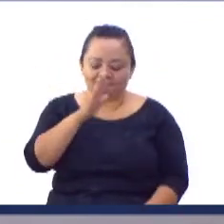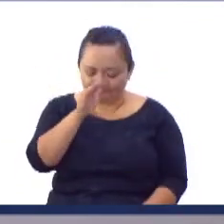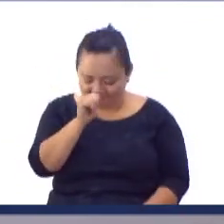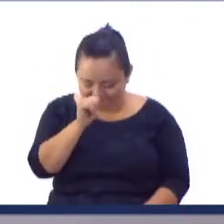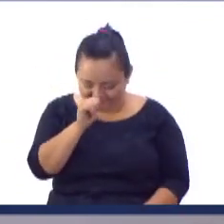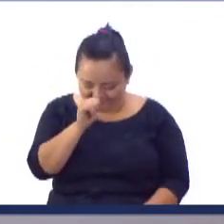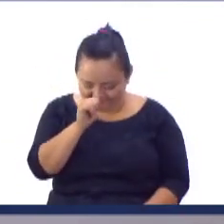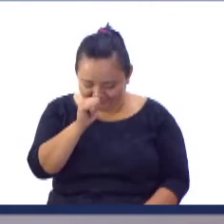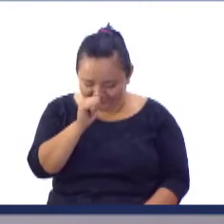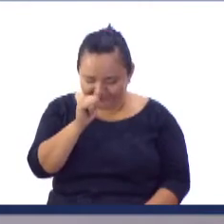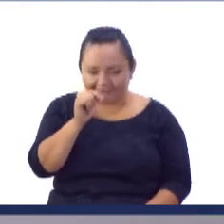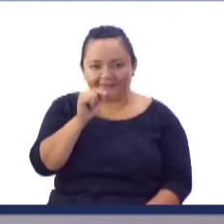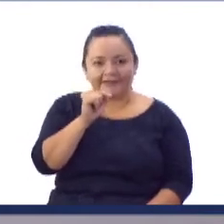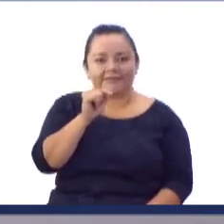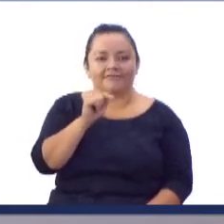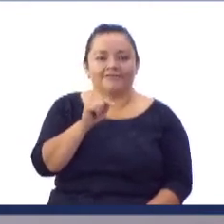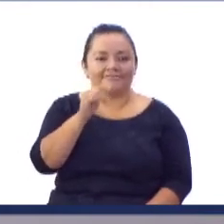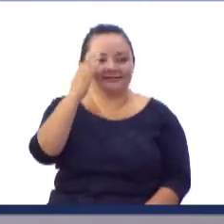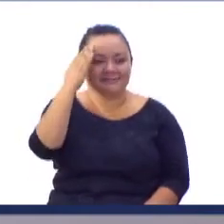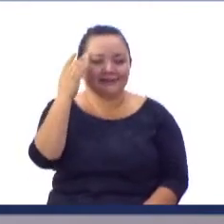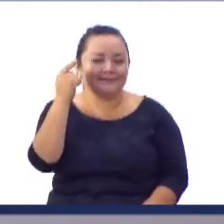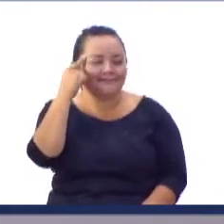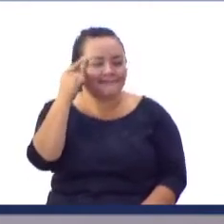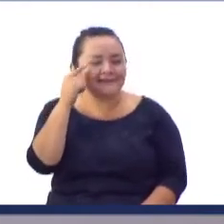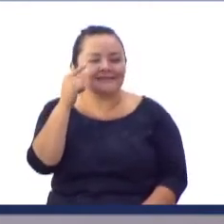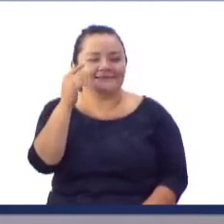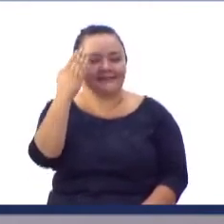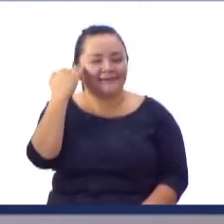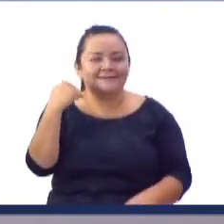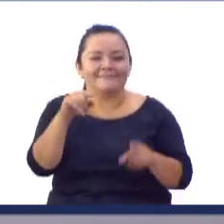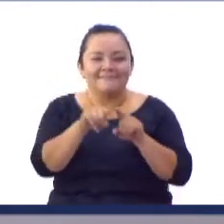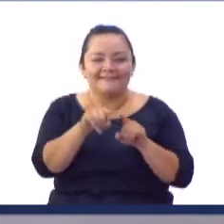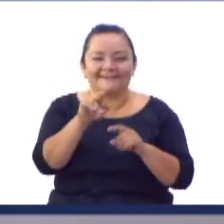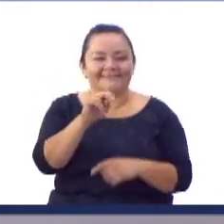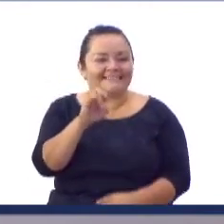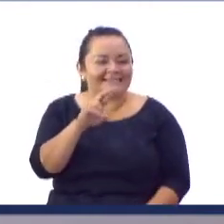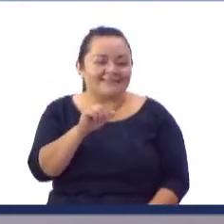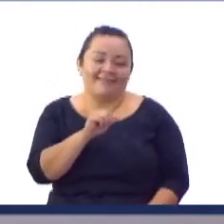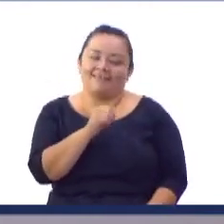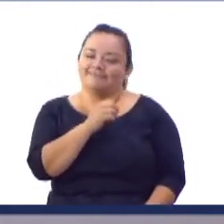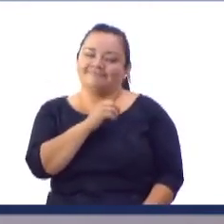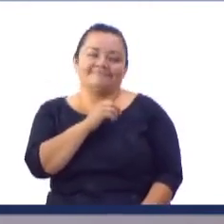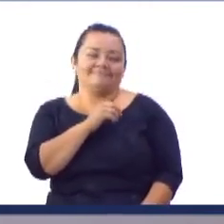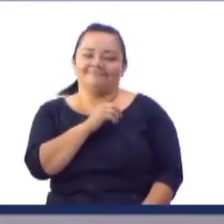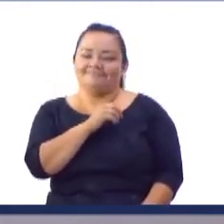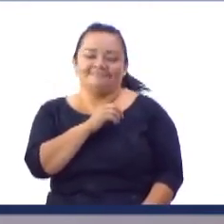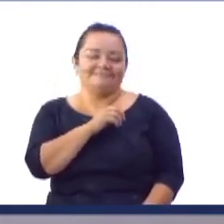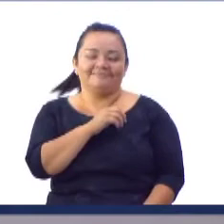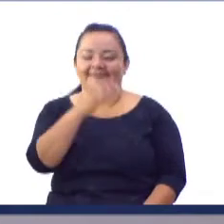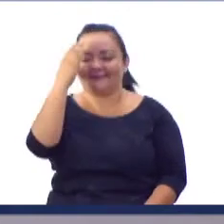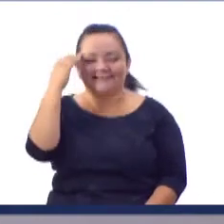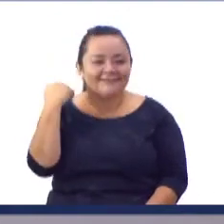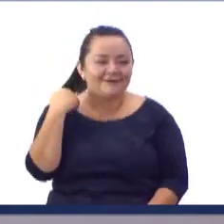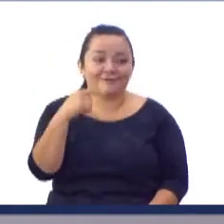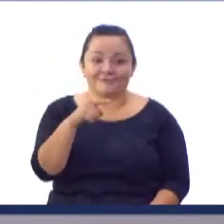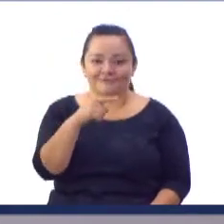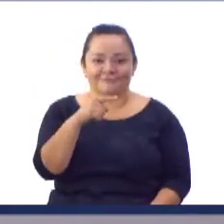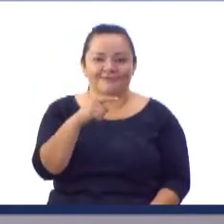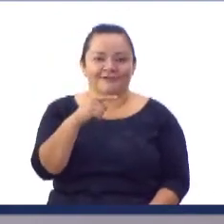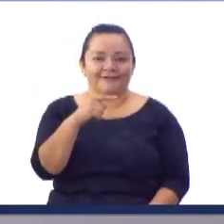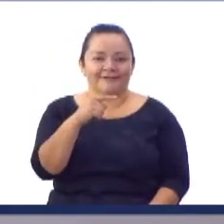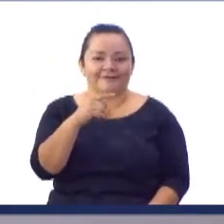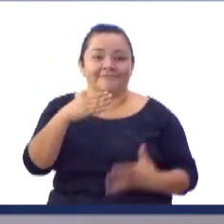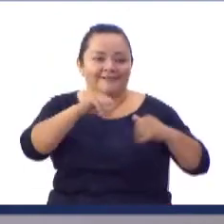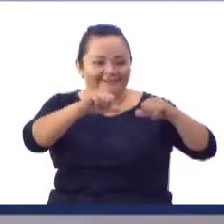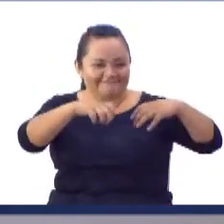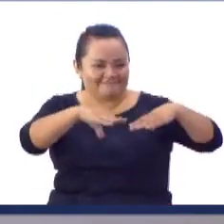hermano y usted qué piensa él emana mira yo 4 voy a contar mi idea señora cuando uno hace